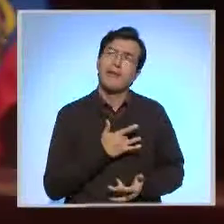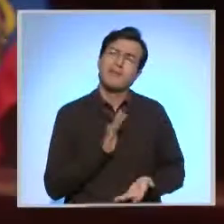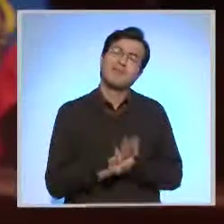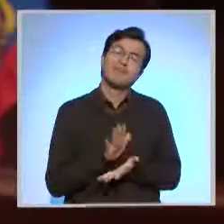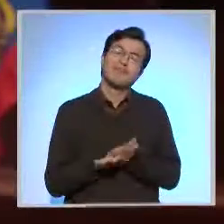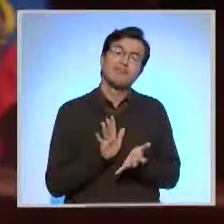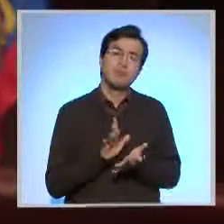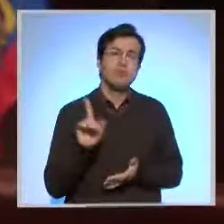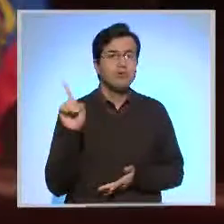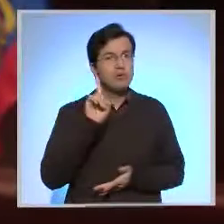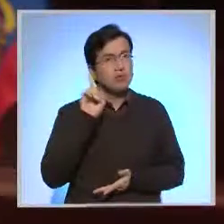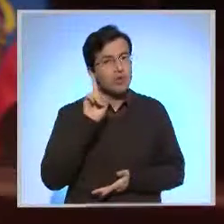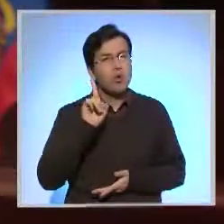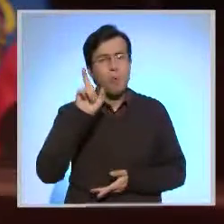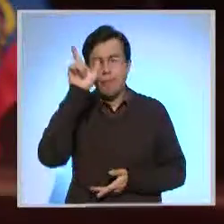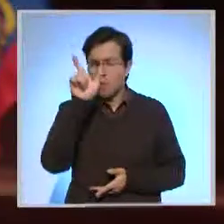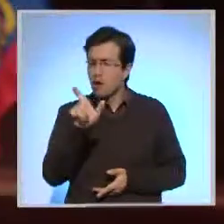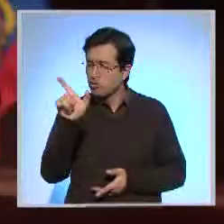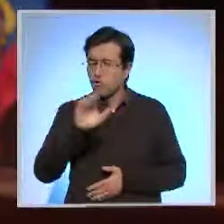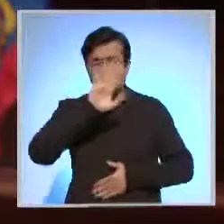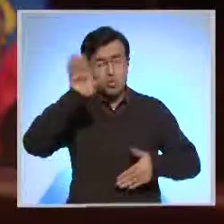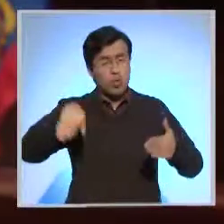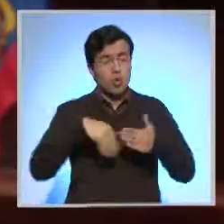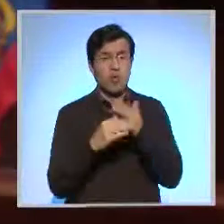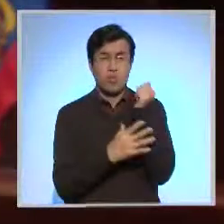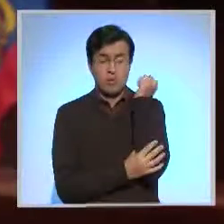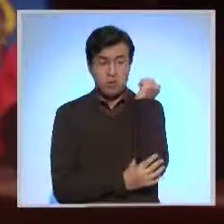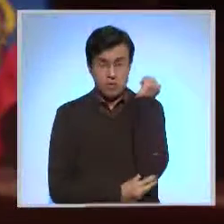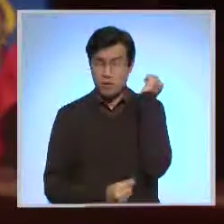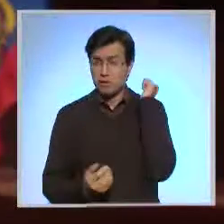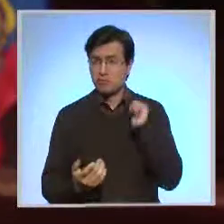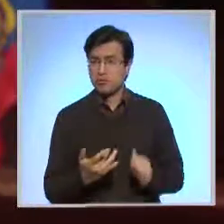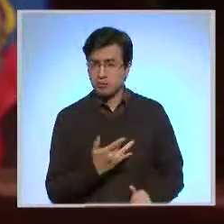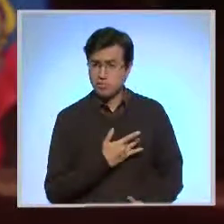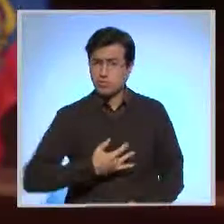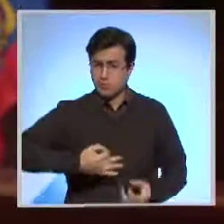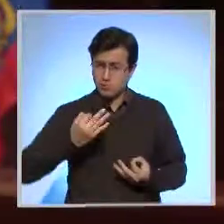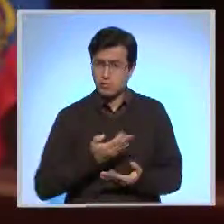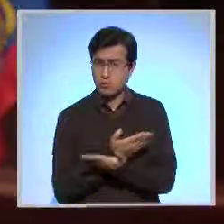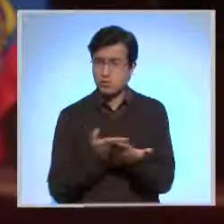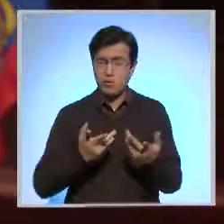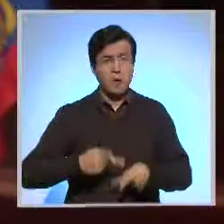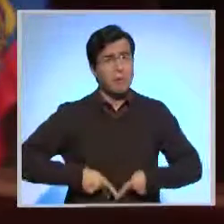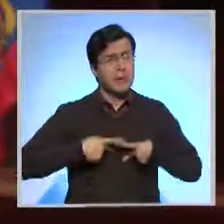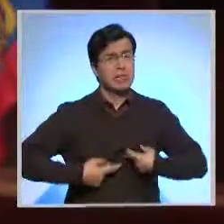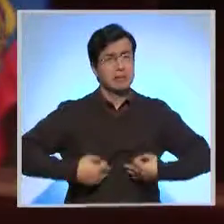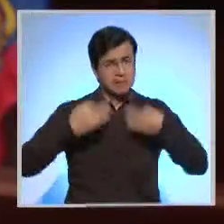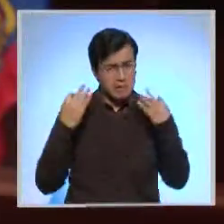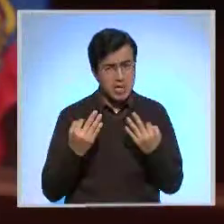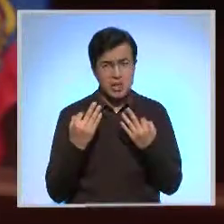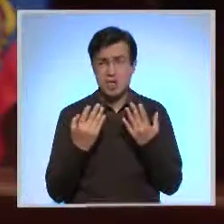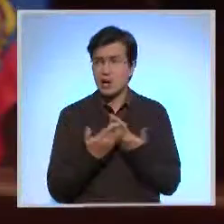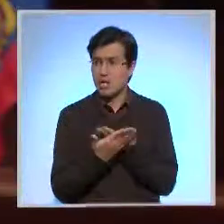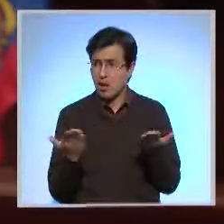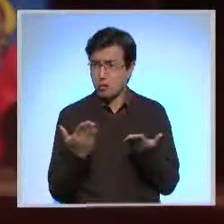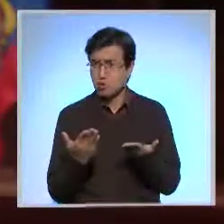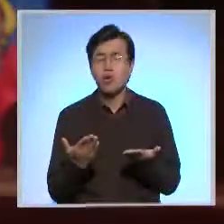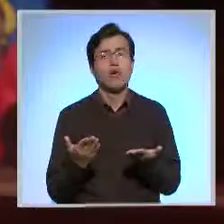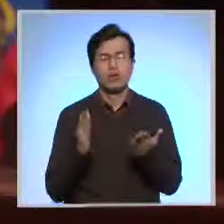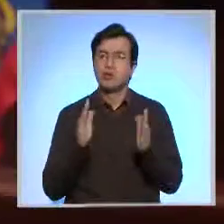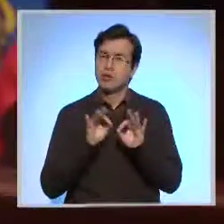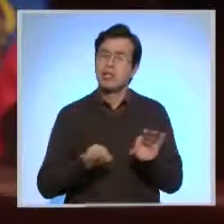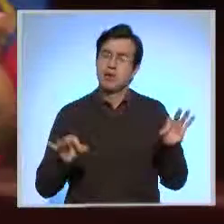hasta que el último ciudadano no tendrá justamente una posibilidad de vivir con dignidad él pone énfasis